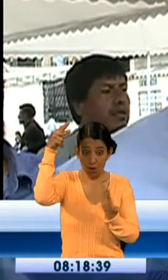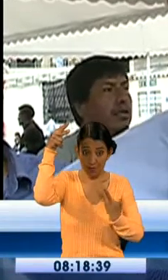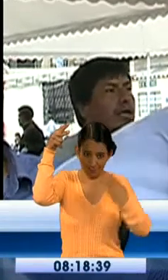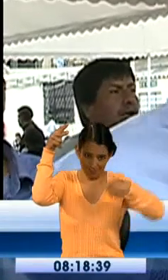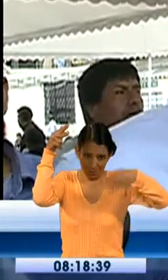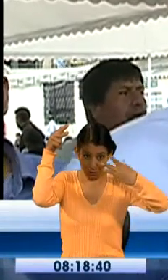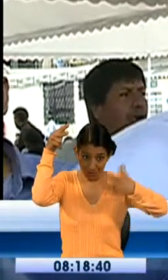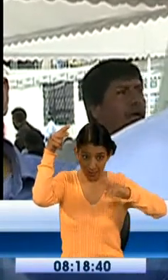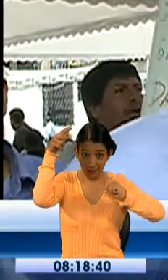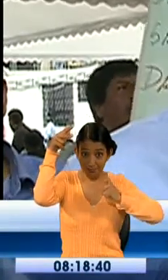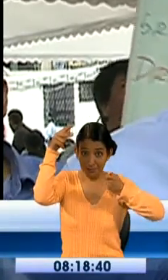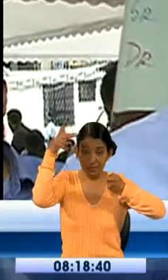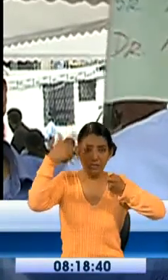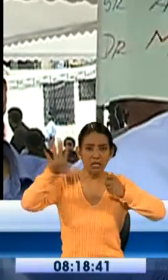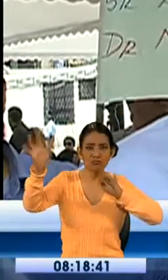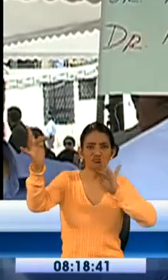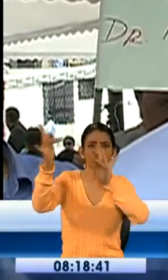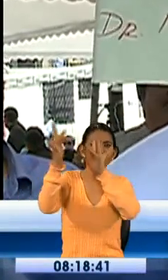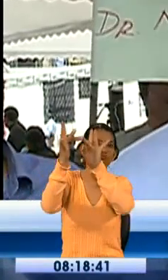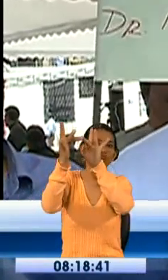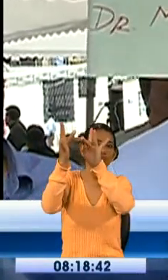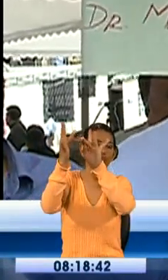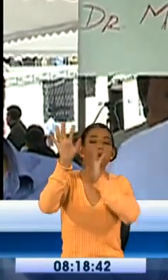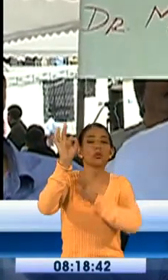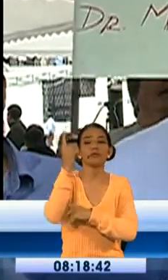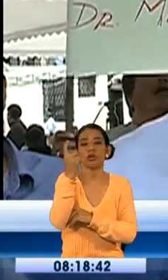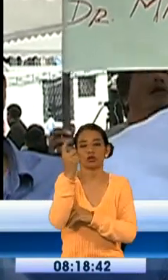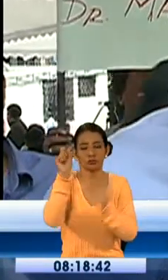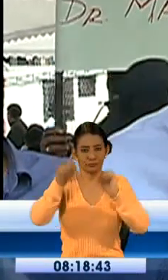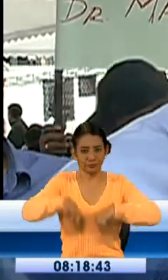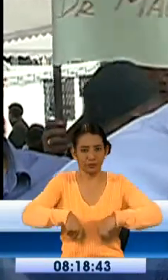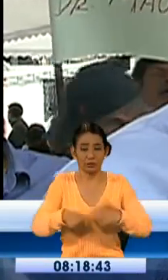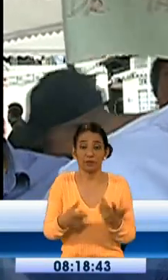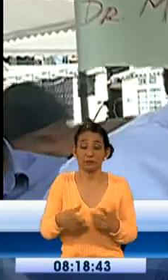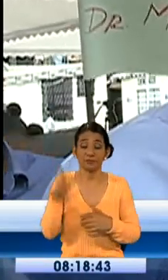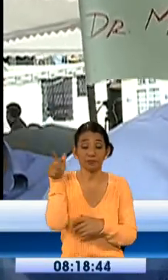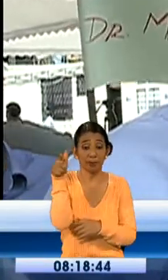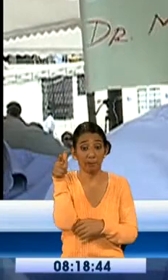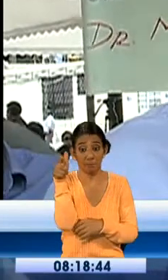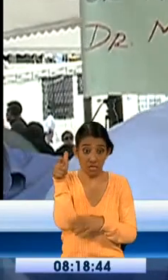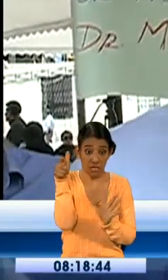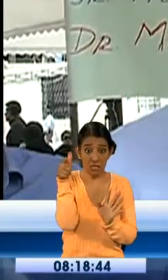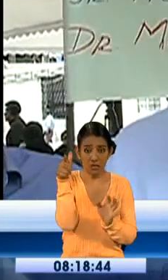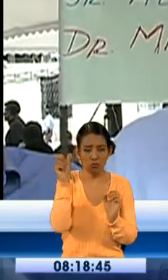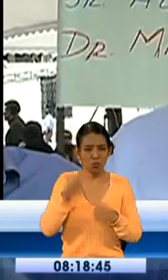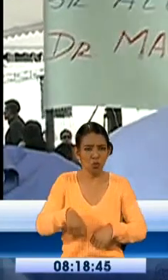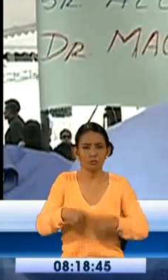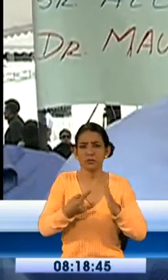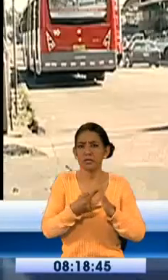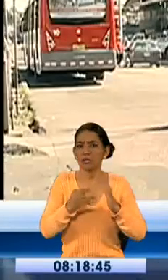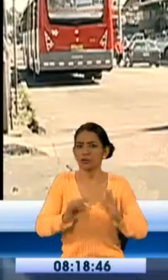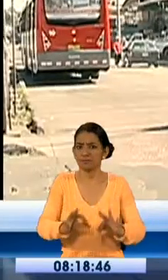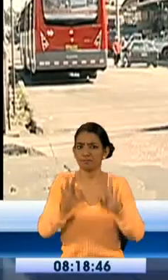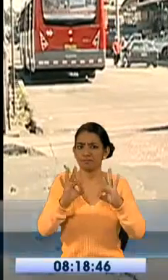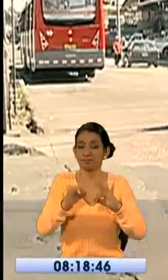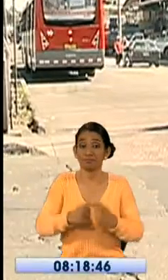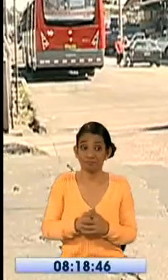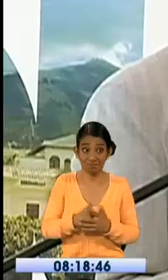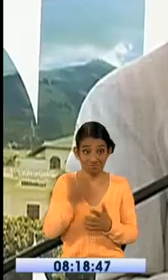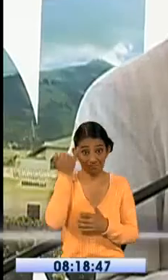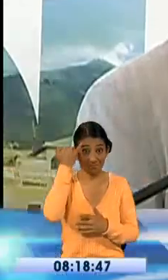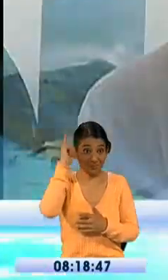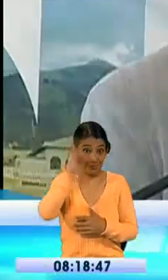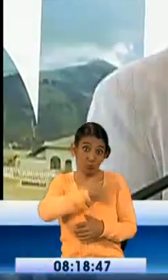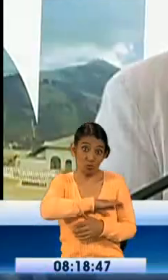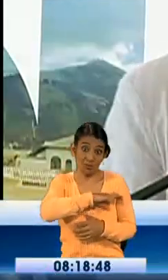estarán conectadas con el sistema ECU 911. Son cámaras que tienen tecnología de punta. Mediante esta iniciativa, la